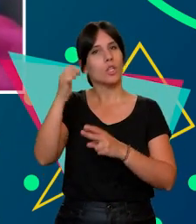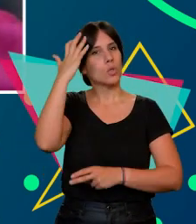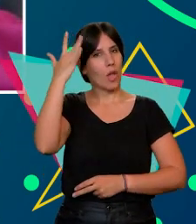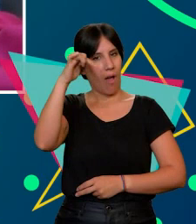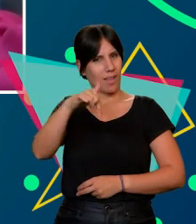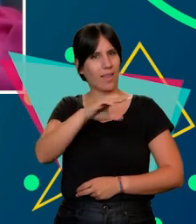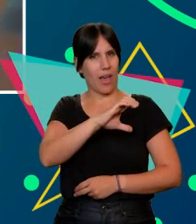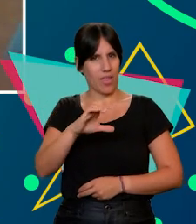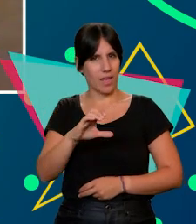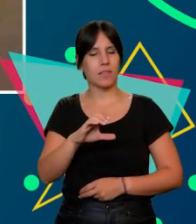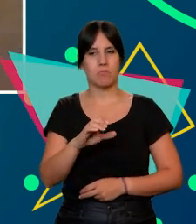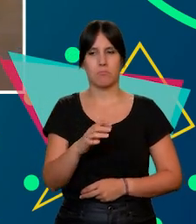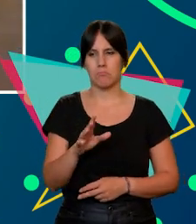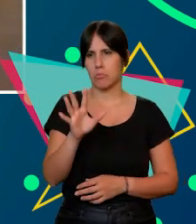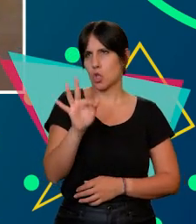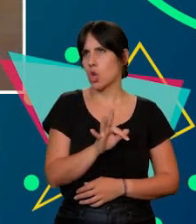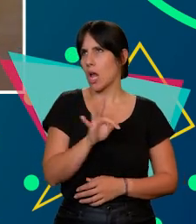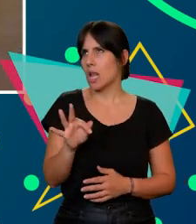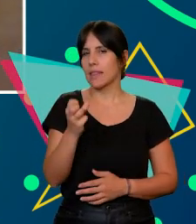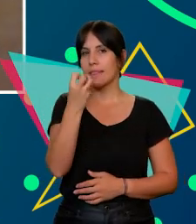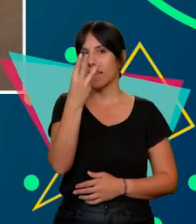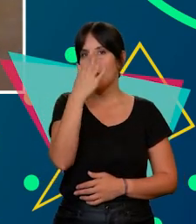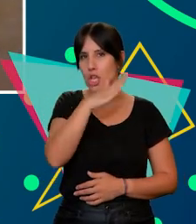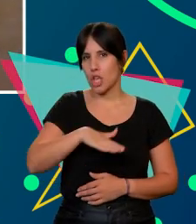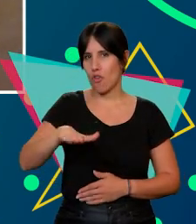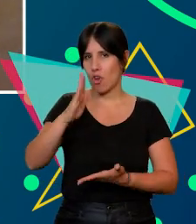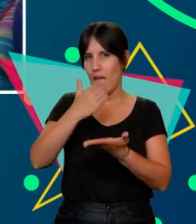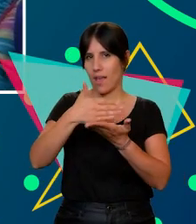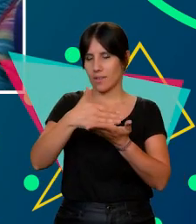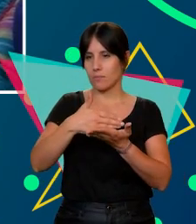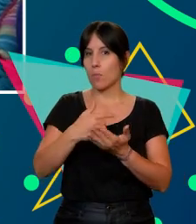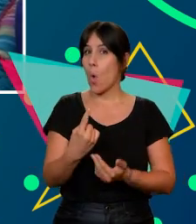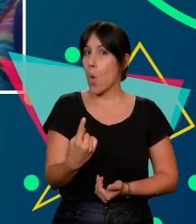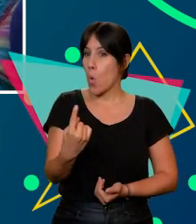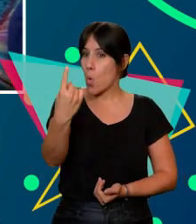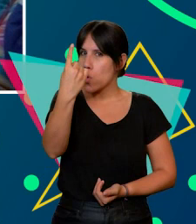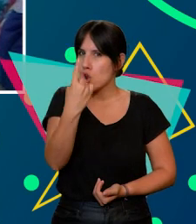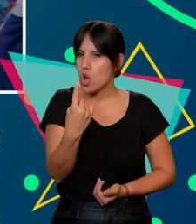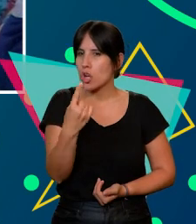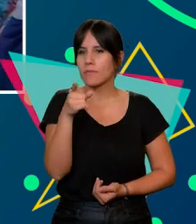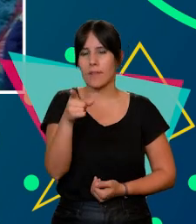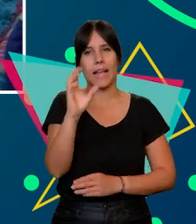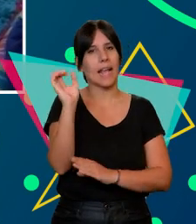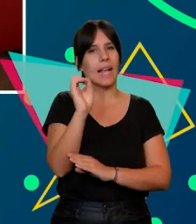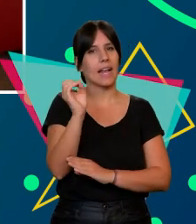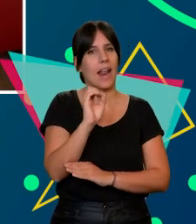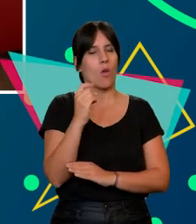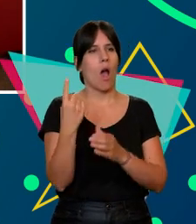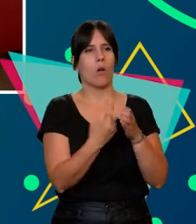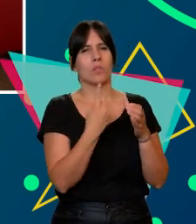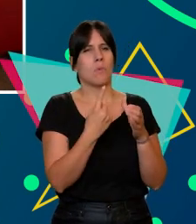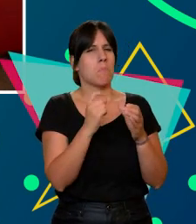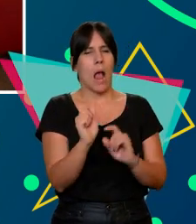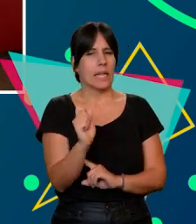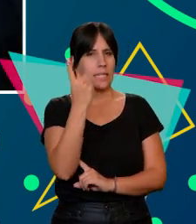en Cáceres. Estábamos unos tres niños en clase, y había un chico que tenía un grado de autismo mayor.